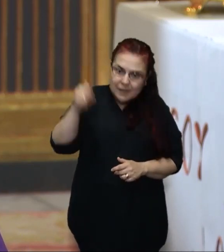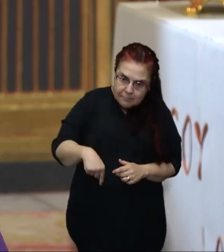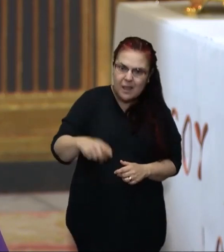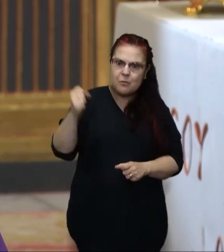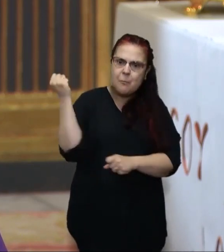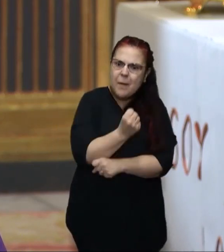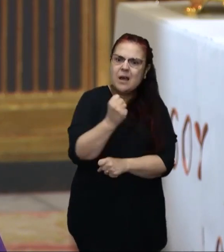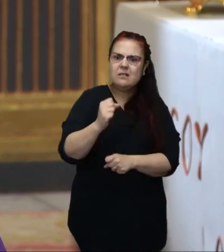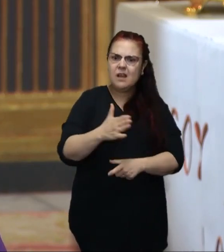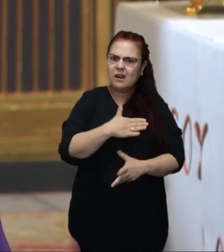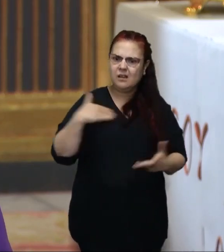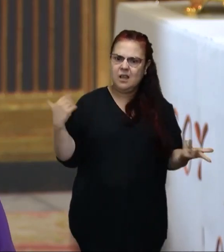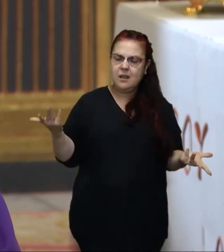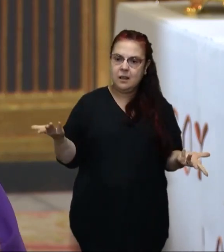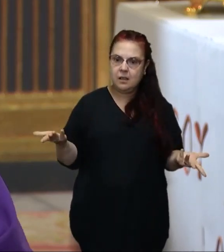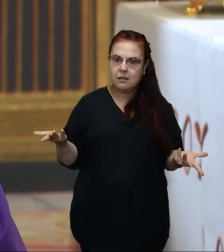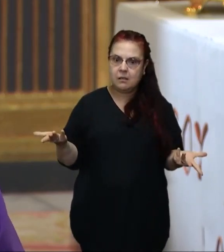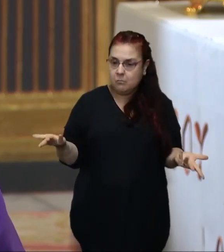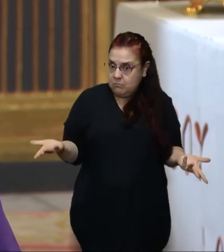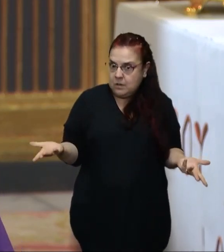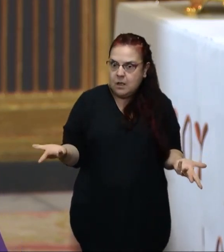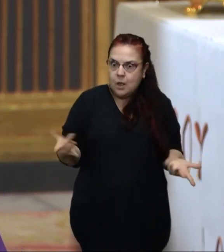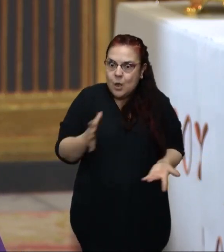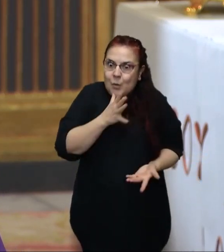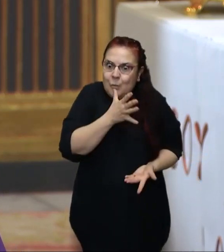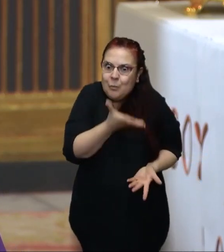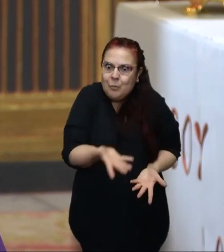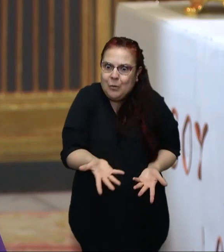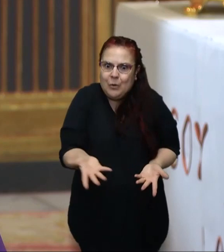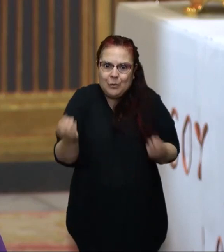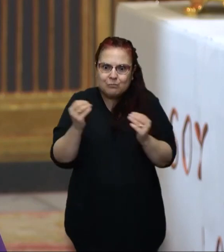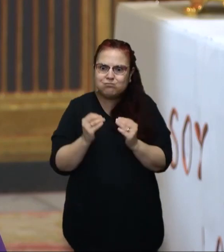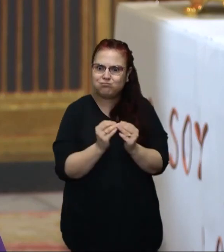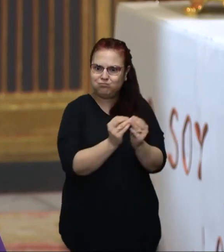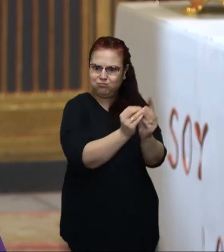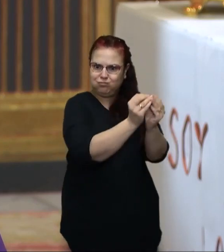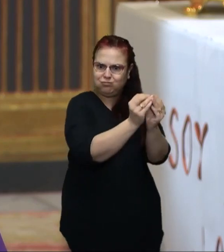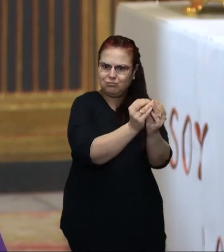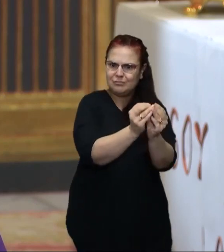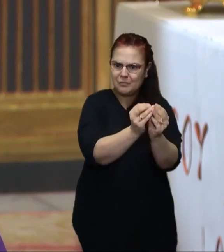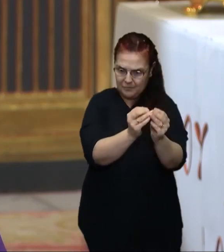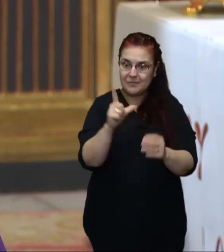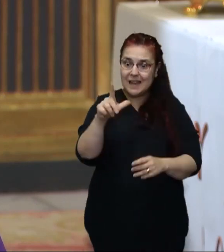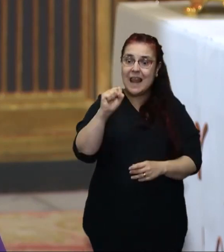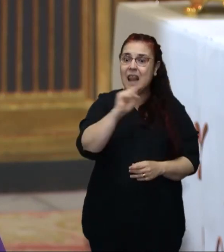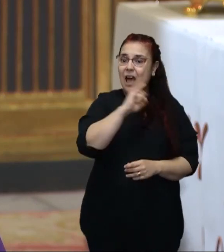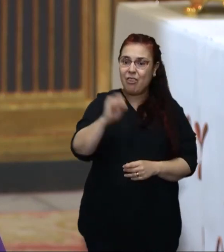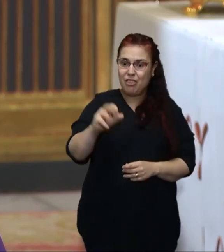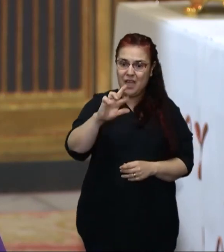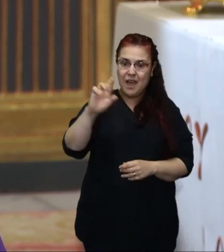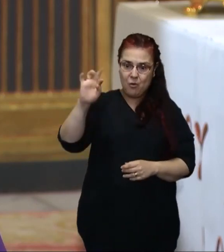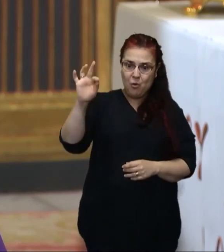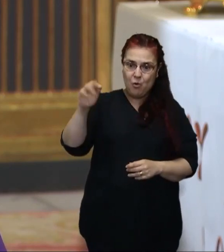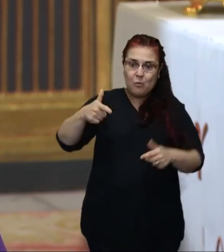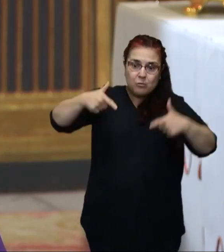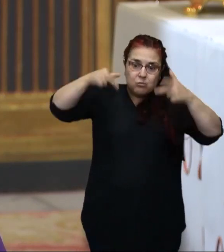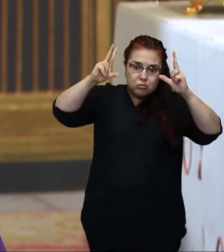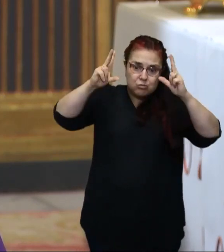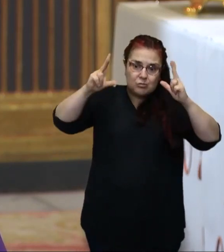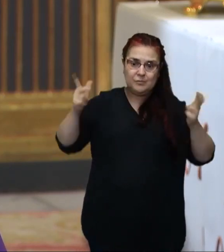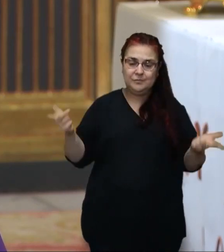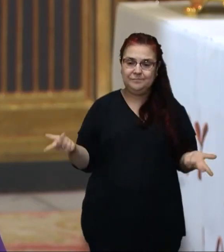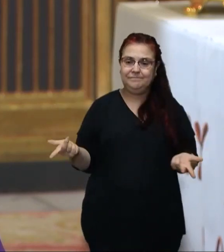iban con Jesús por a causa de la resurrección de Lázaro. Por lo tanto, estamos en un clima